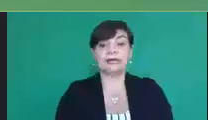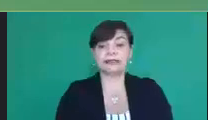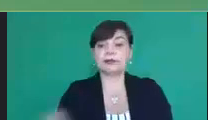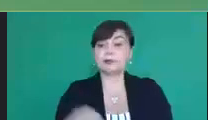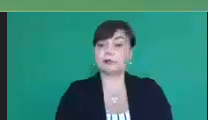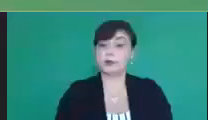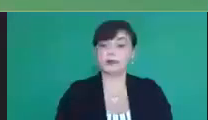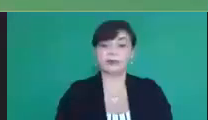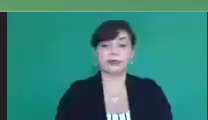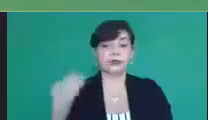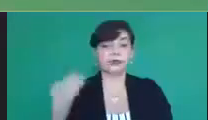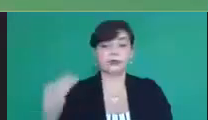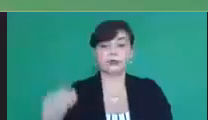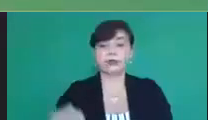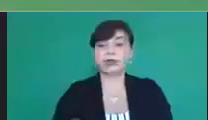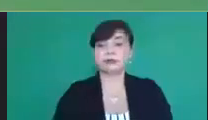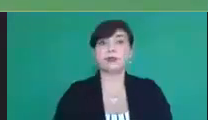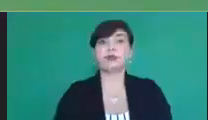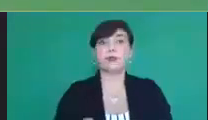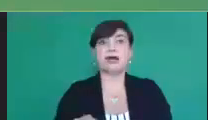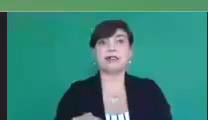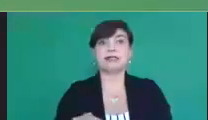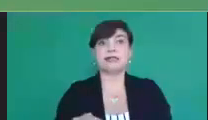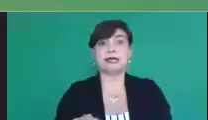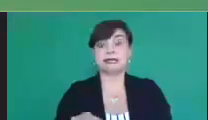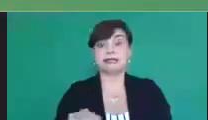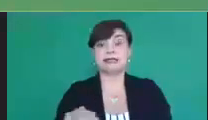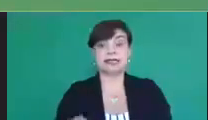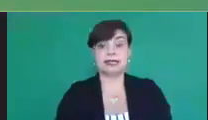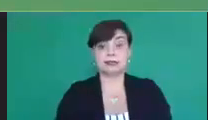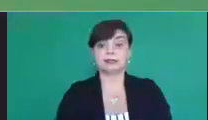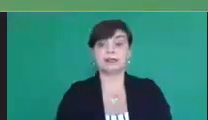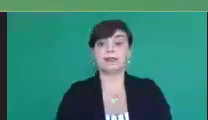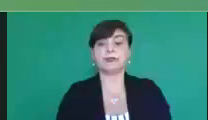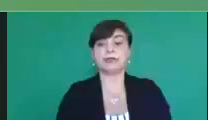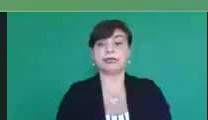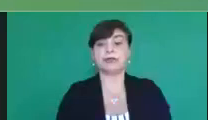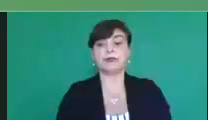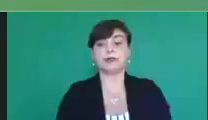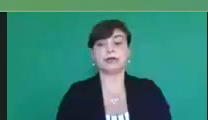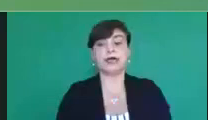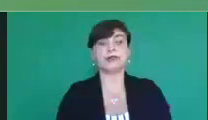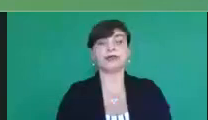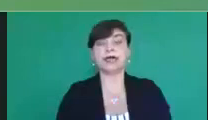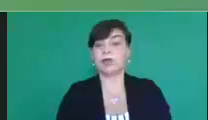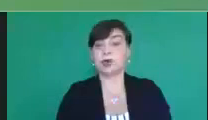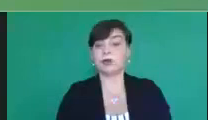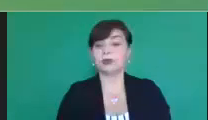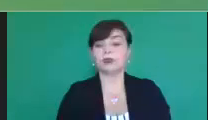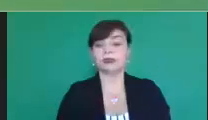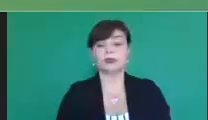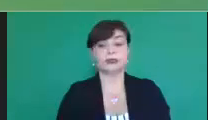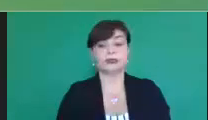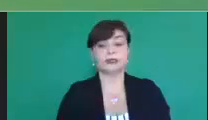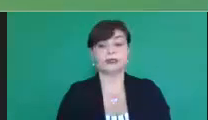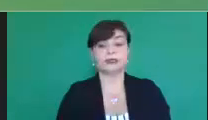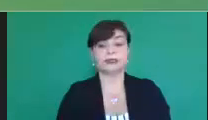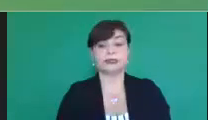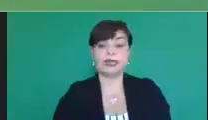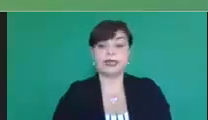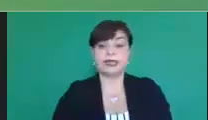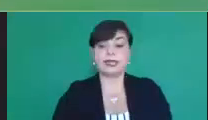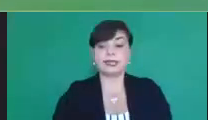El ANACEBE proporcionó toda su base de datos de resultados de E. coli